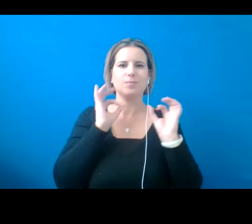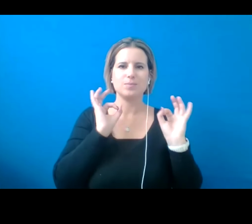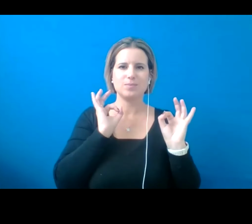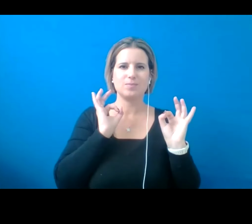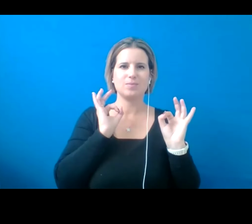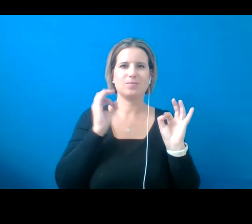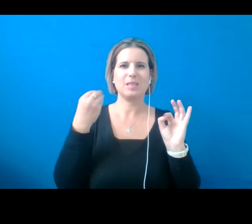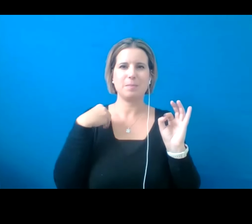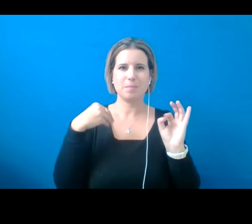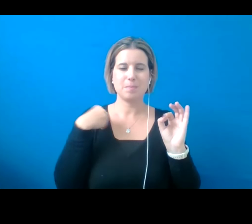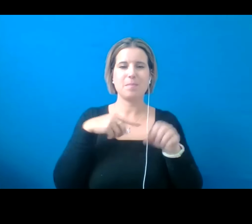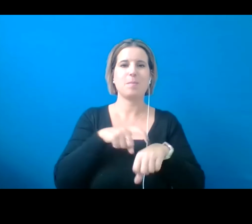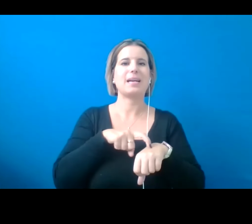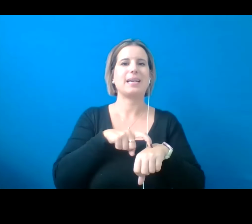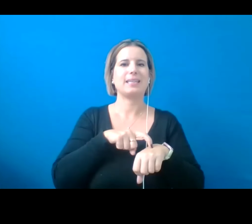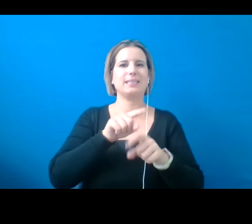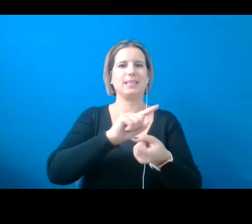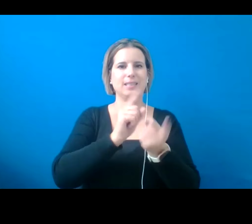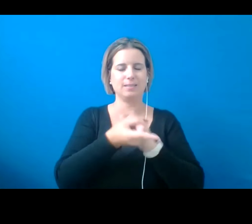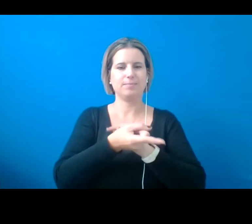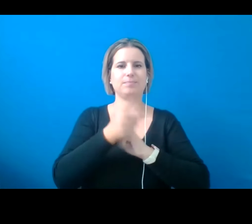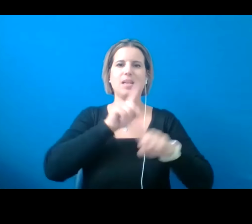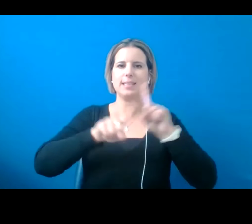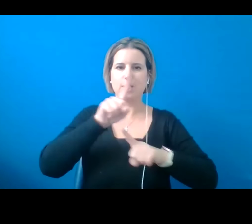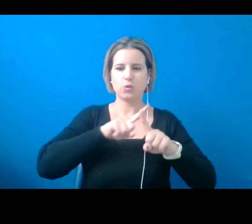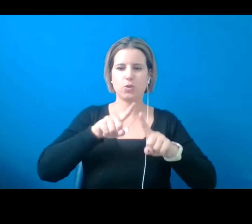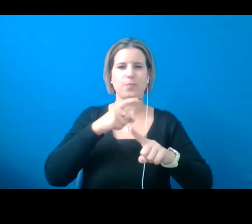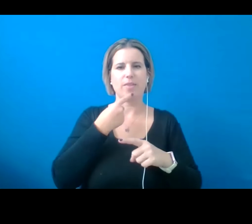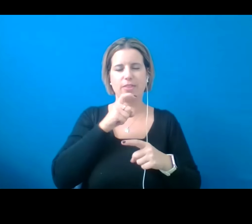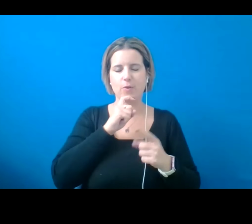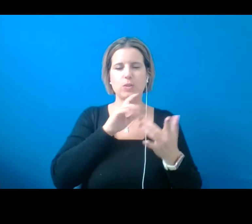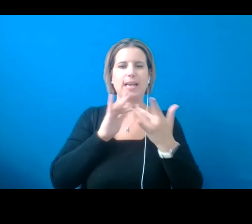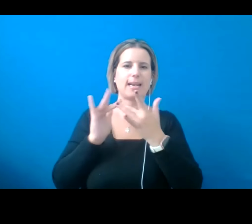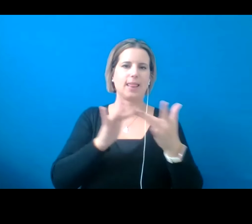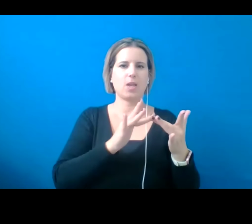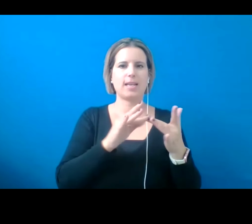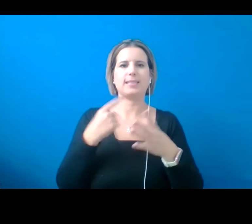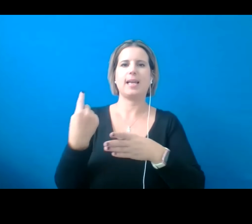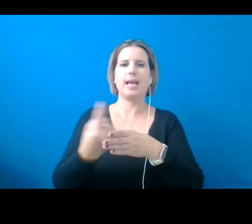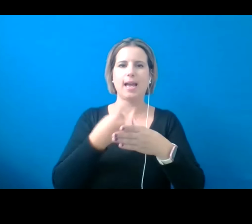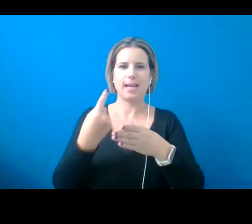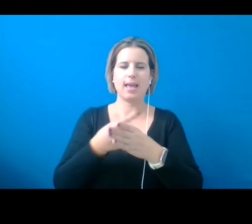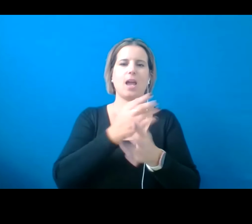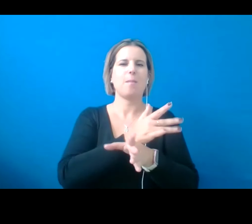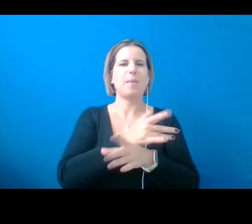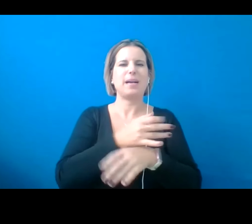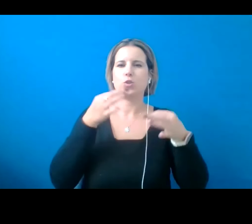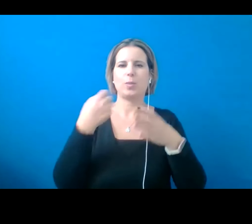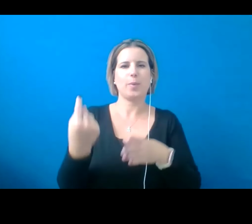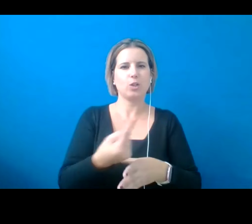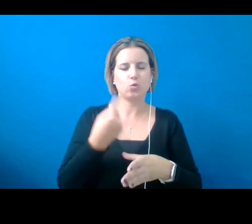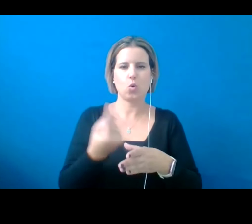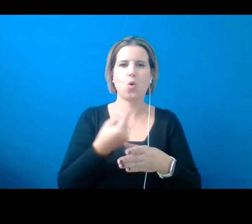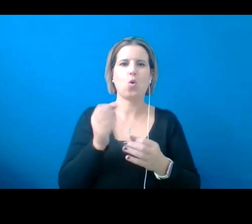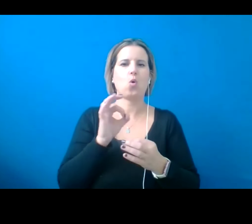características del trastorno las dificultades para relacionarse están aislados que en el patio siempre están solos las dificultades